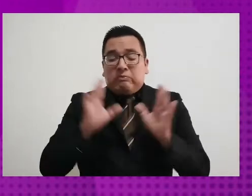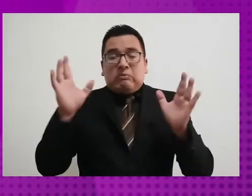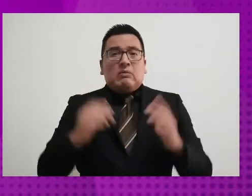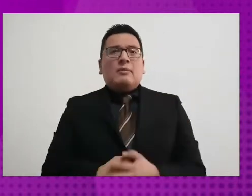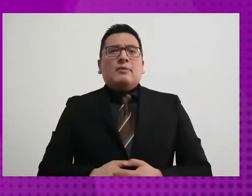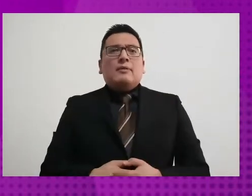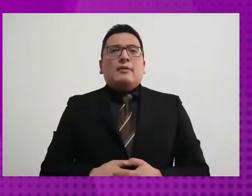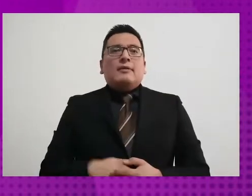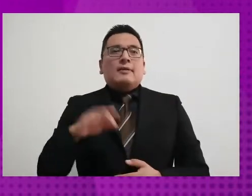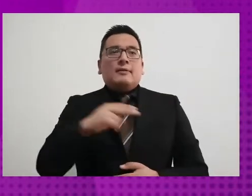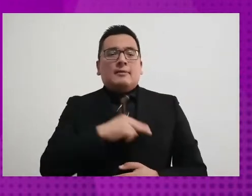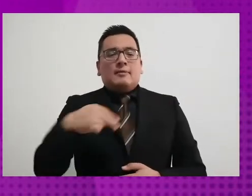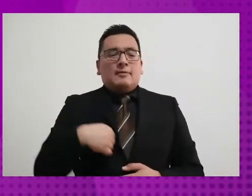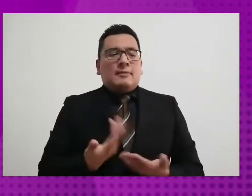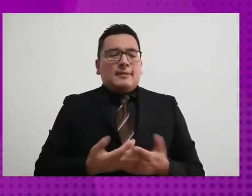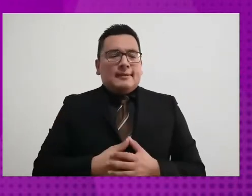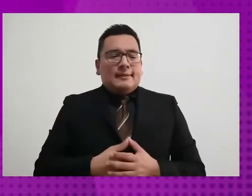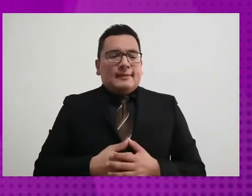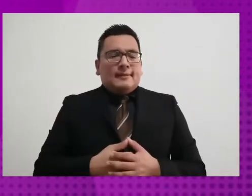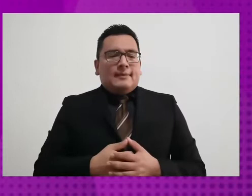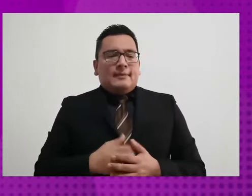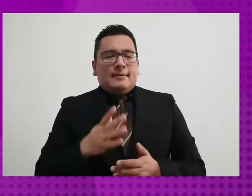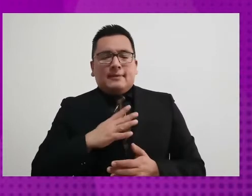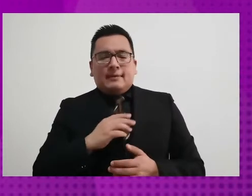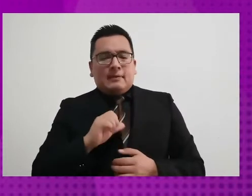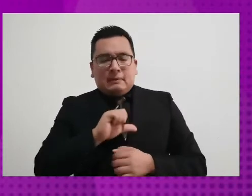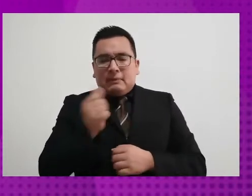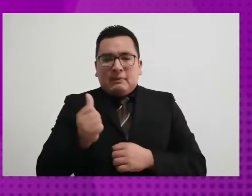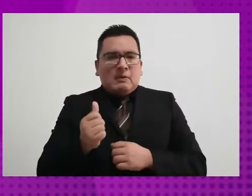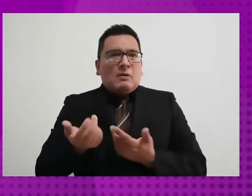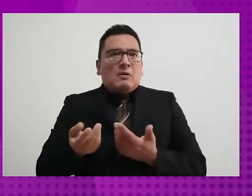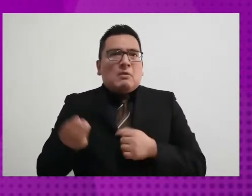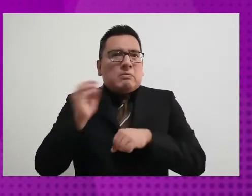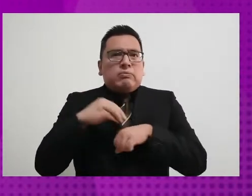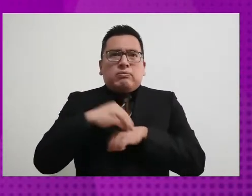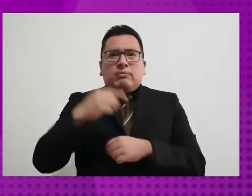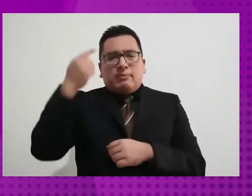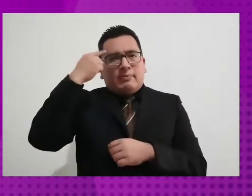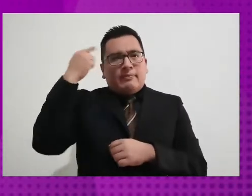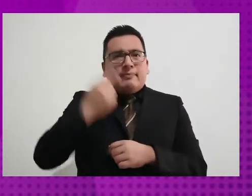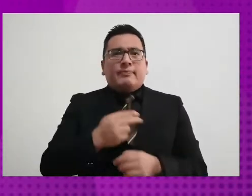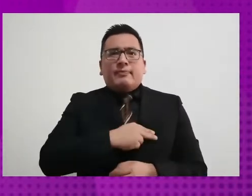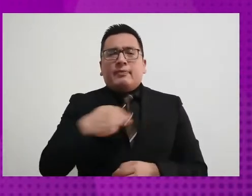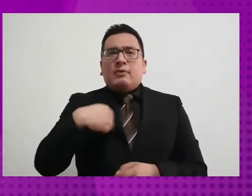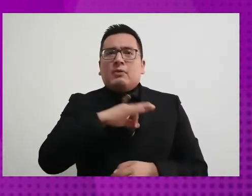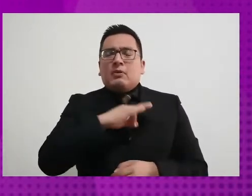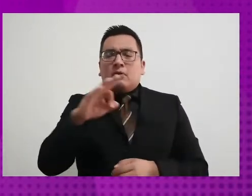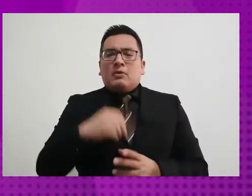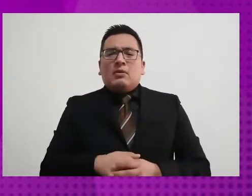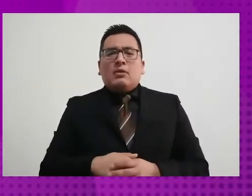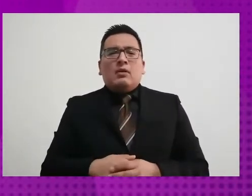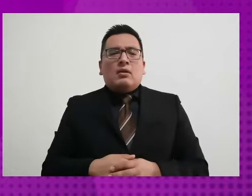por lo menos vayamos teniendo que generar estos sistemas tanto local como nacionalmente, para que podamos entonces